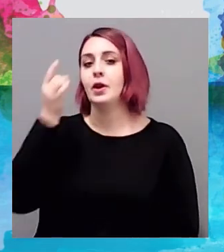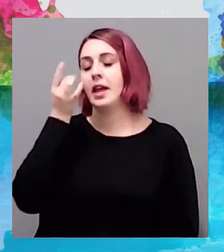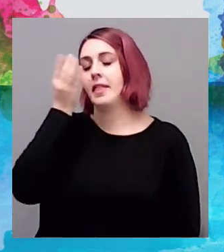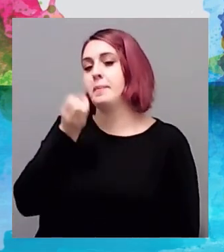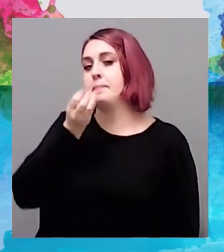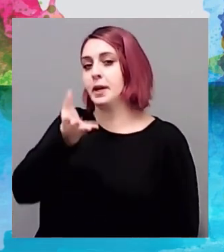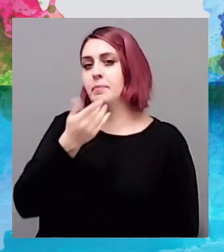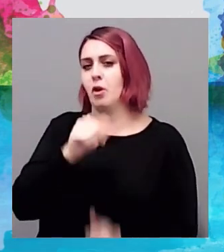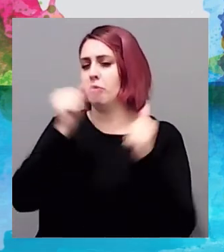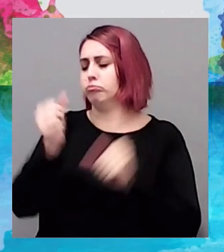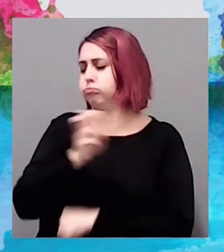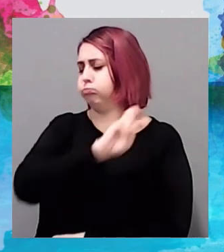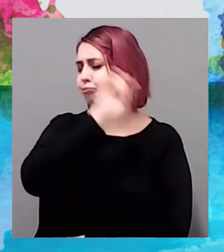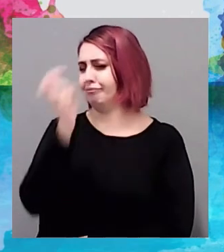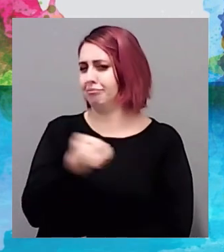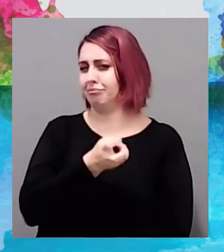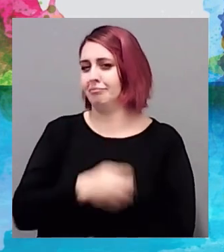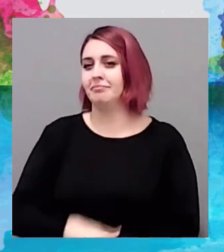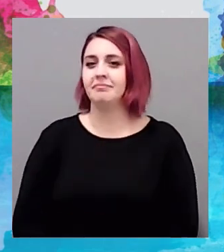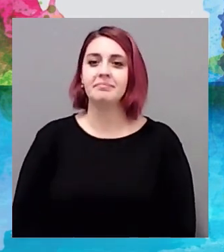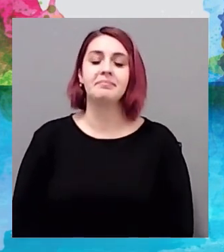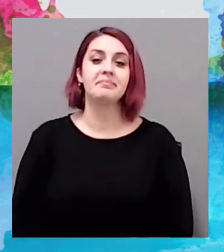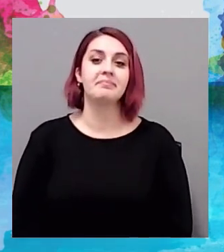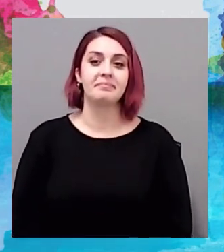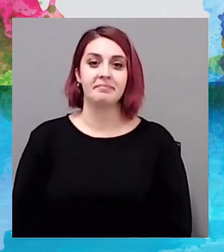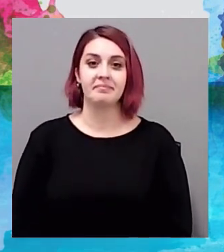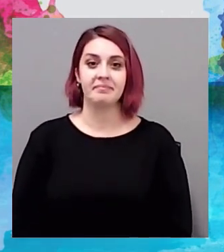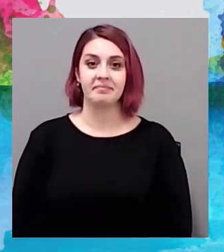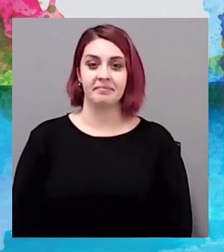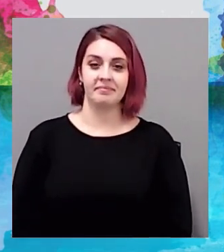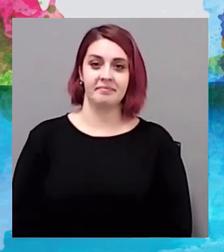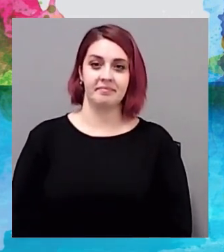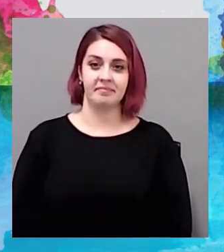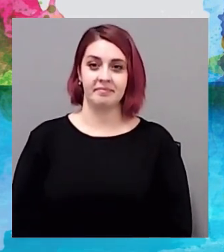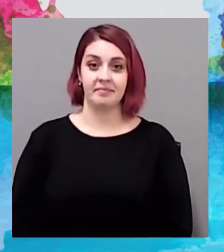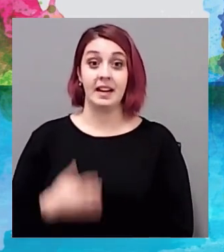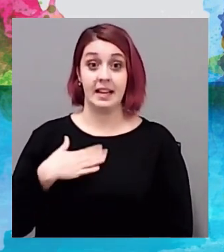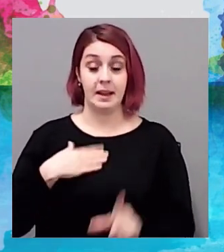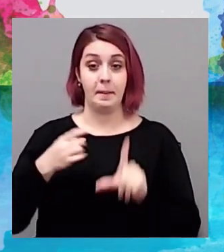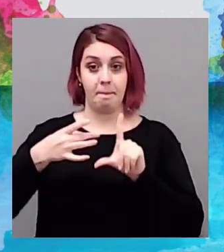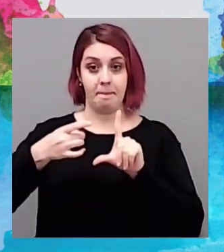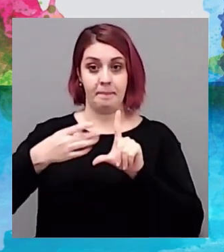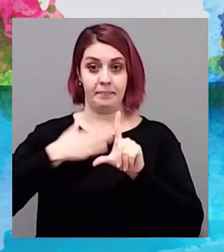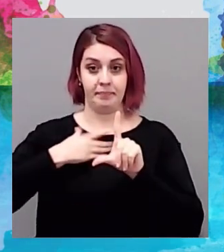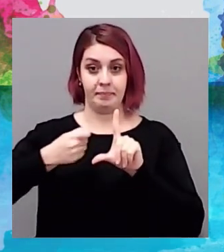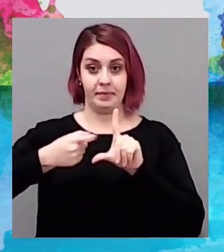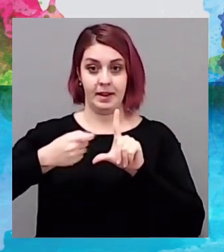maneras. Y aquí, bueno, la siguiente diapositiva en mi correo, que es